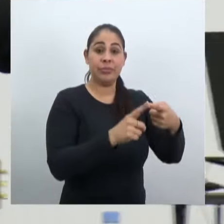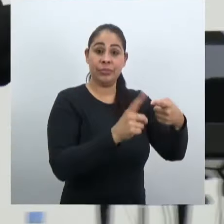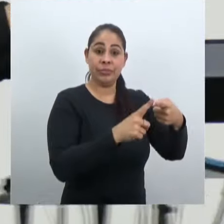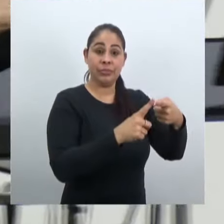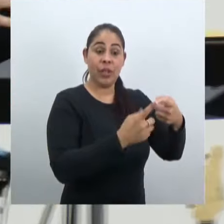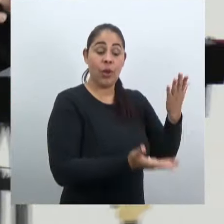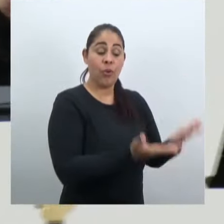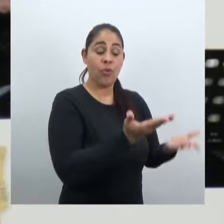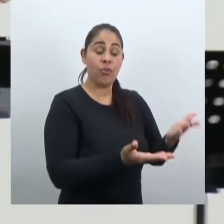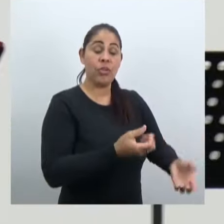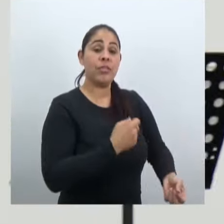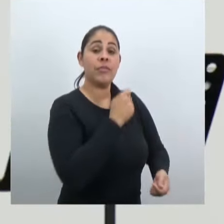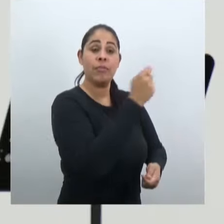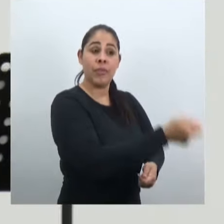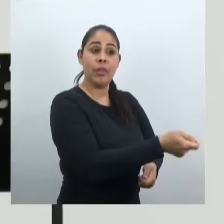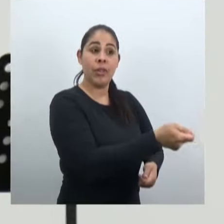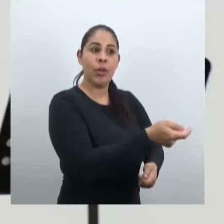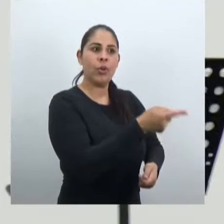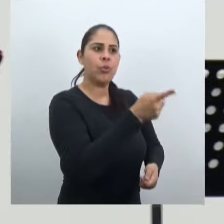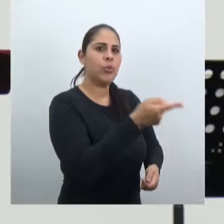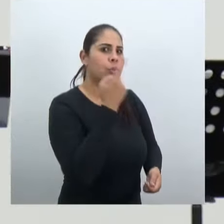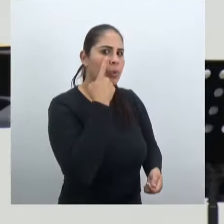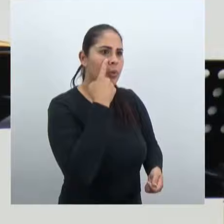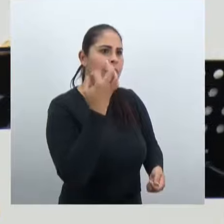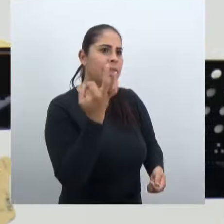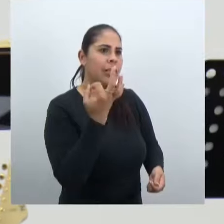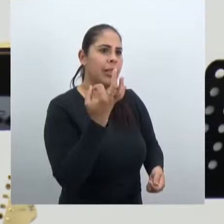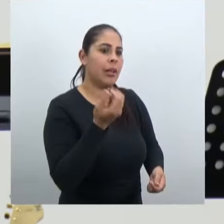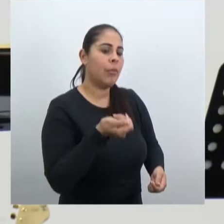justicia. ¿Cómo lo notas? Por la paz.